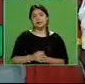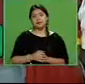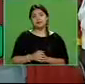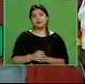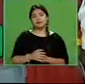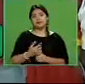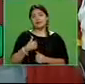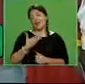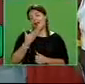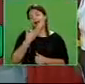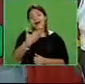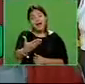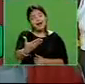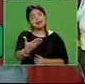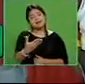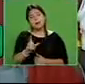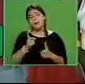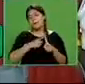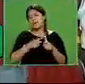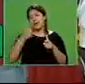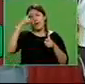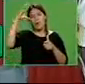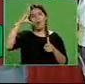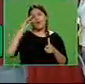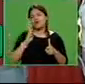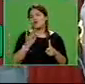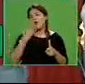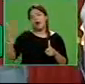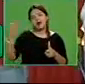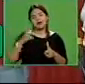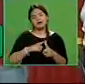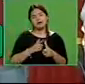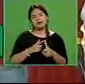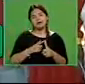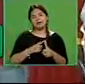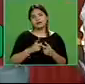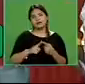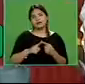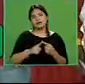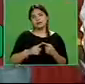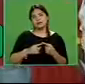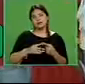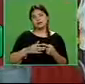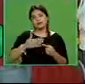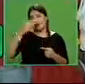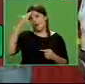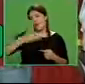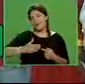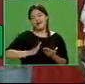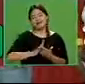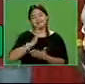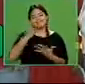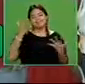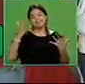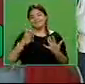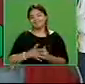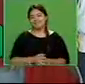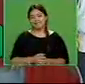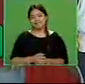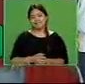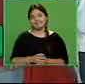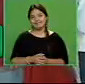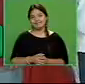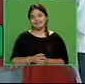Estoy muy agradecida primeramente con Dios y a nuestro comandante eterno que, bueno, yo desde